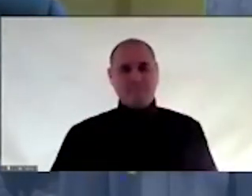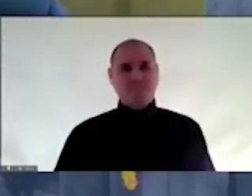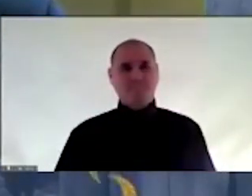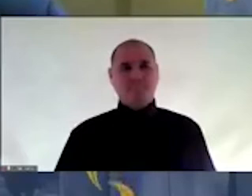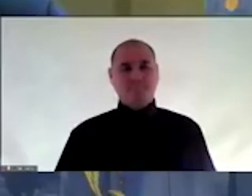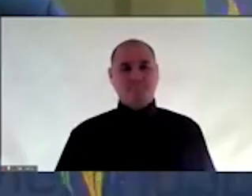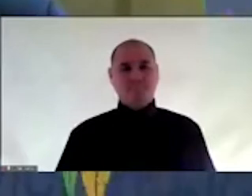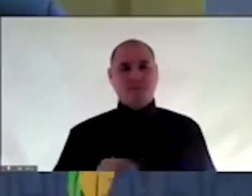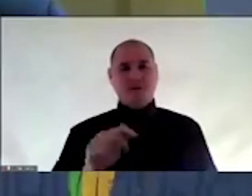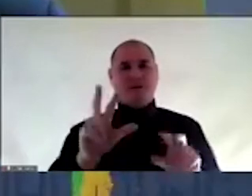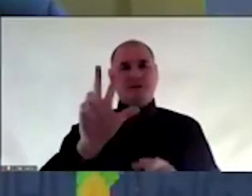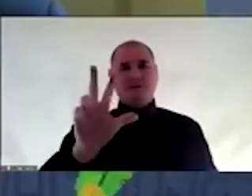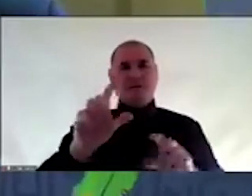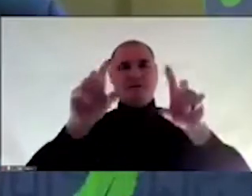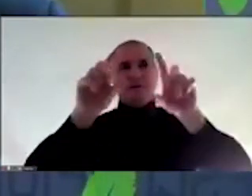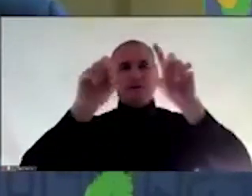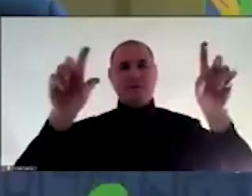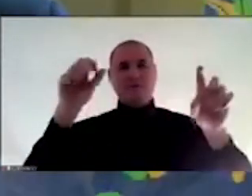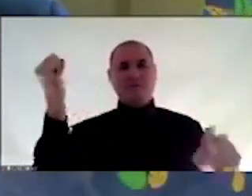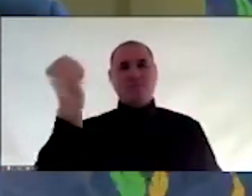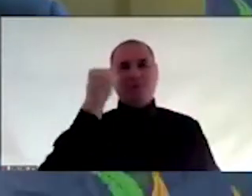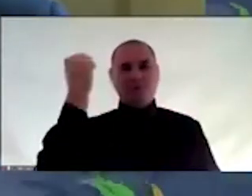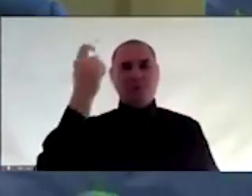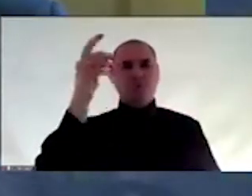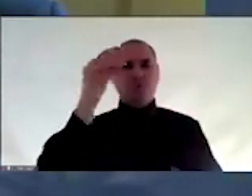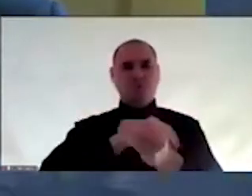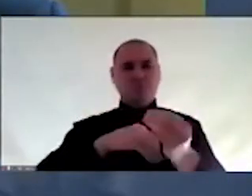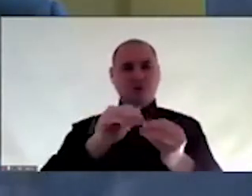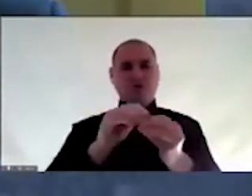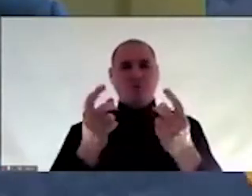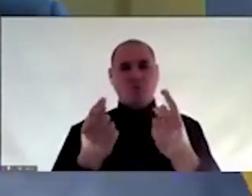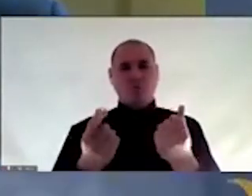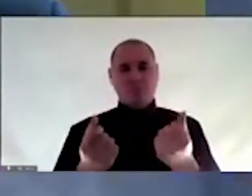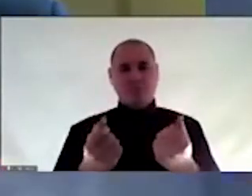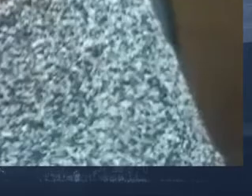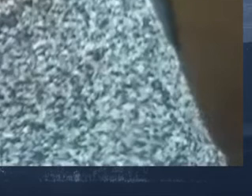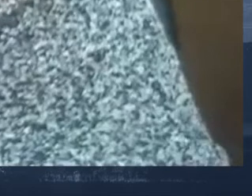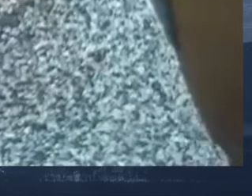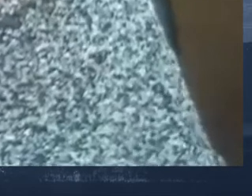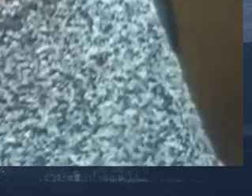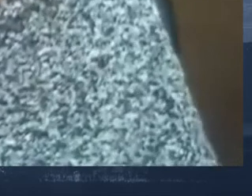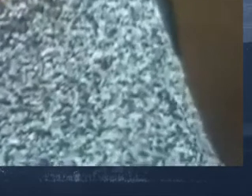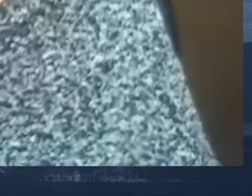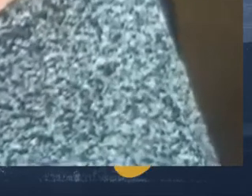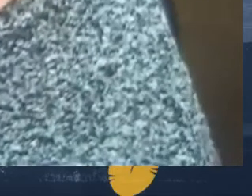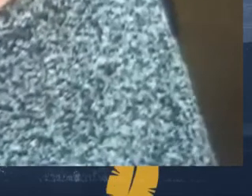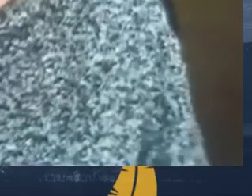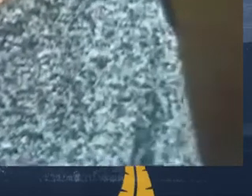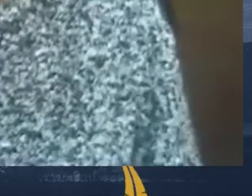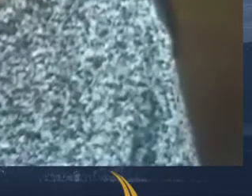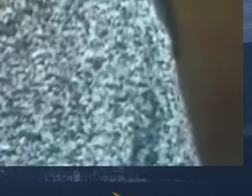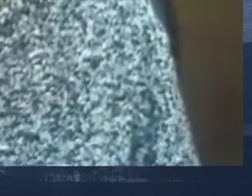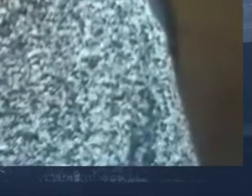ejes fundamentales que tienen que ver con lo social, lo económico y lo medioambiental. Asimismo, con